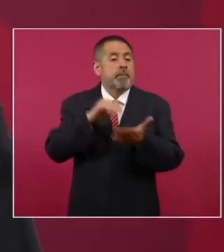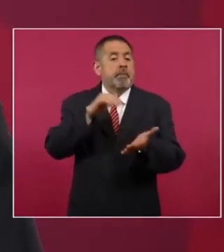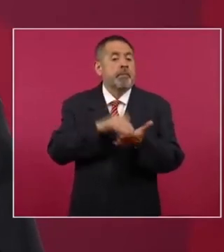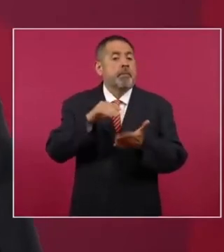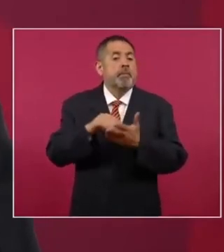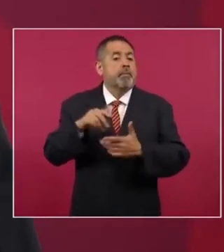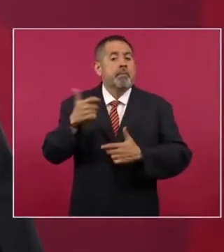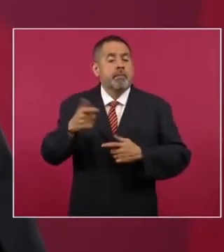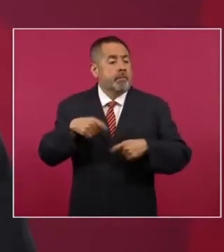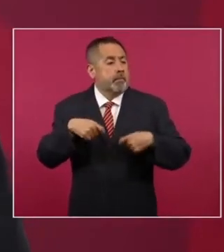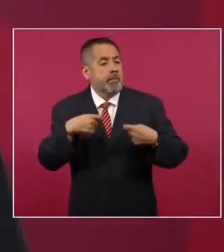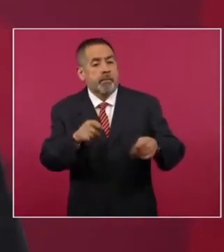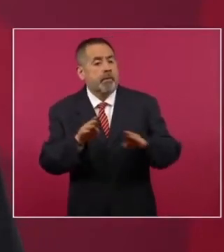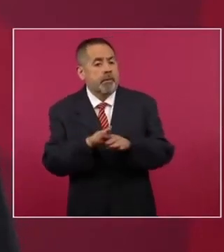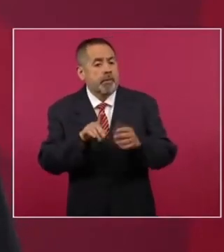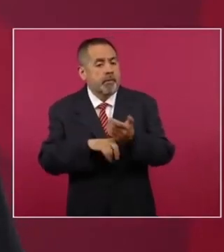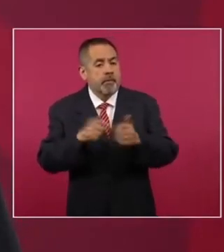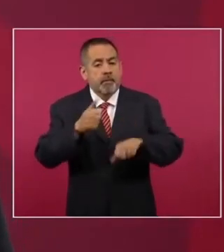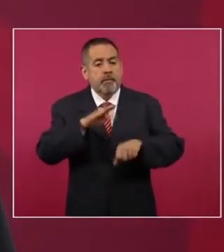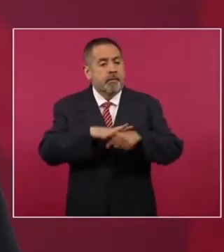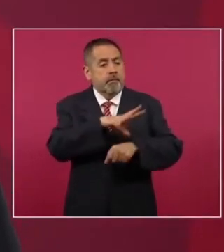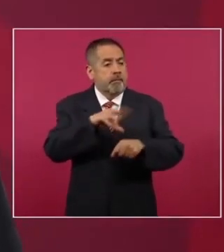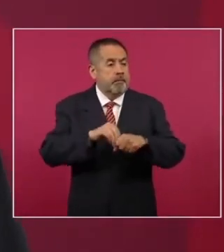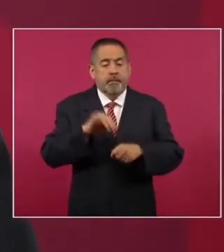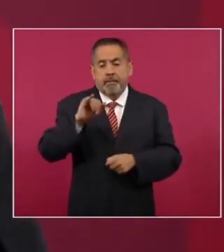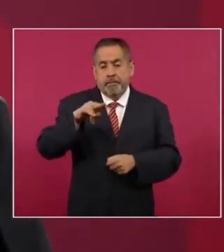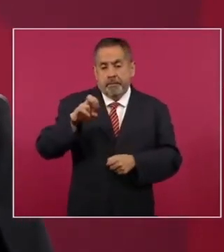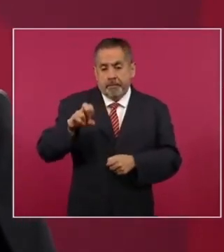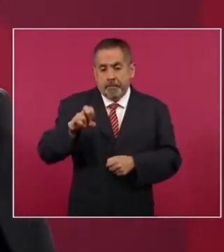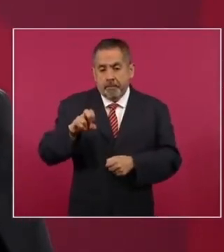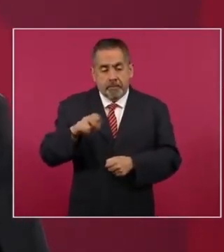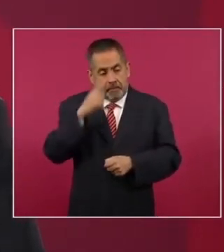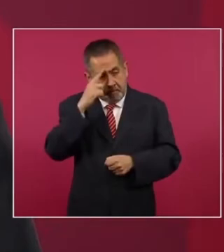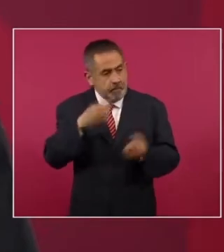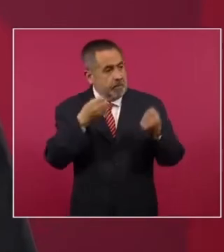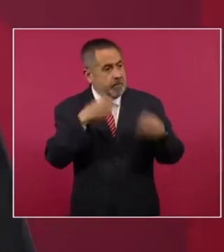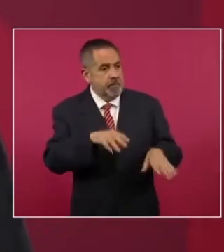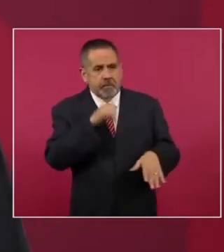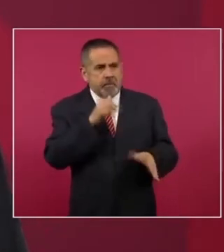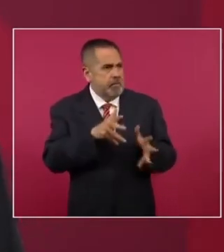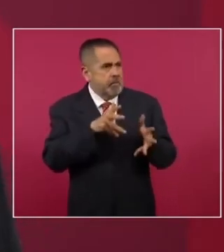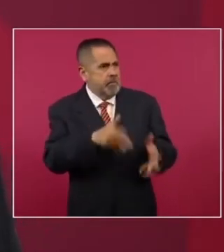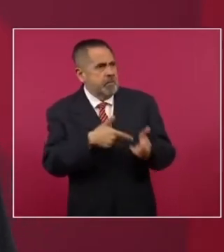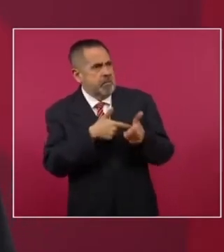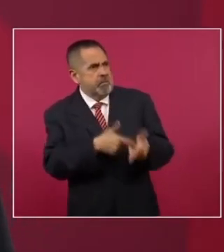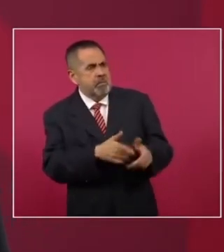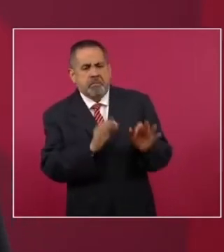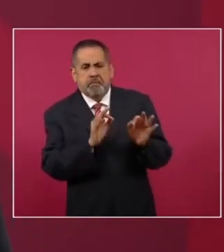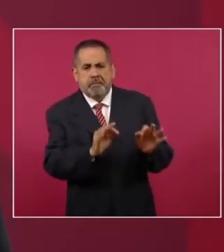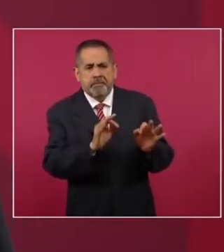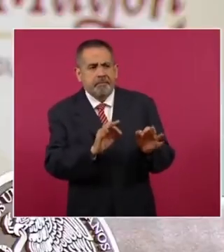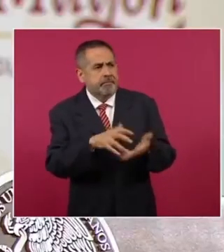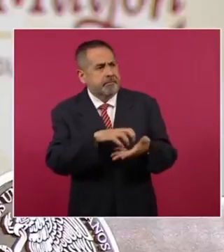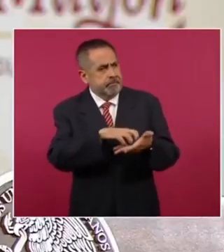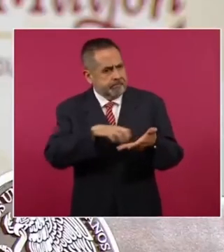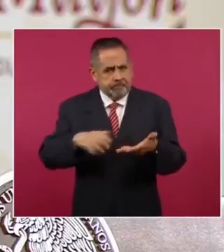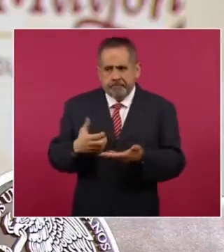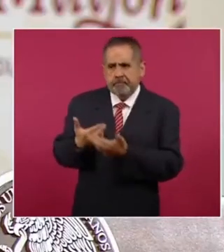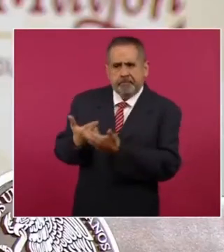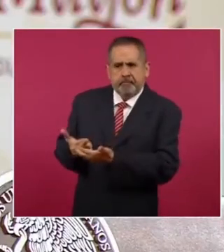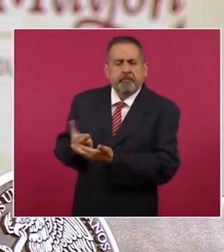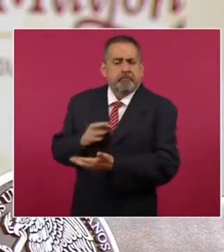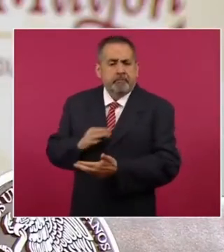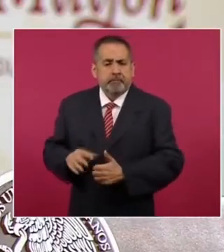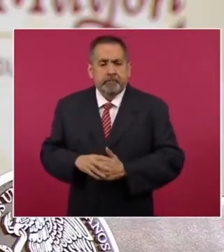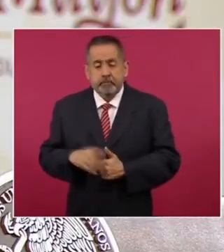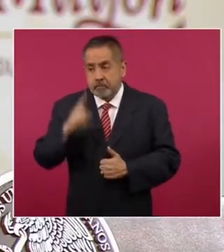de pesos y del aparato administrativo del INE sin afectar sus tareas sustantivas. Aquí